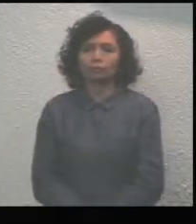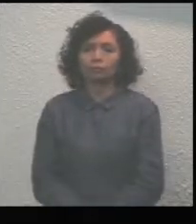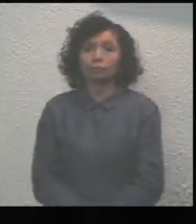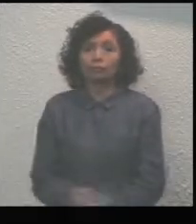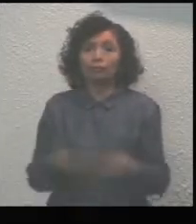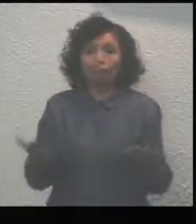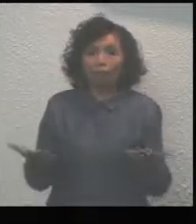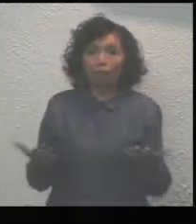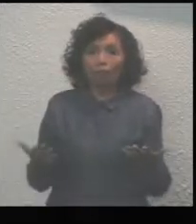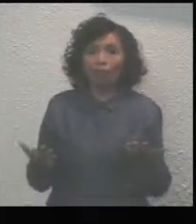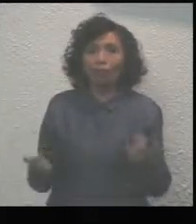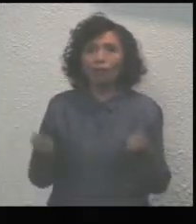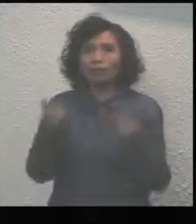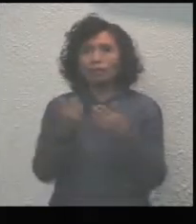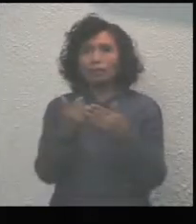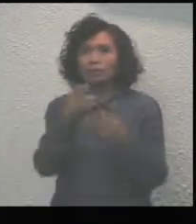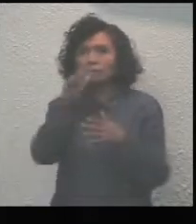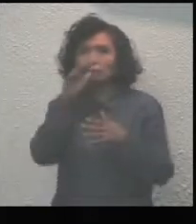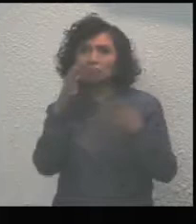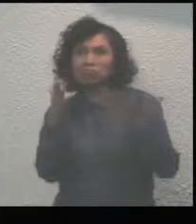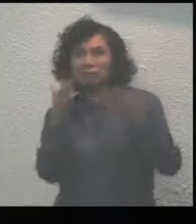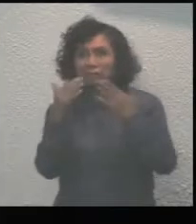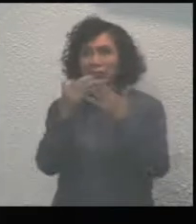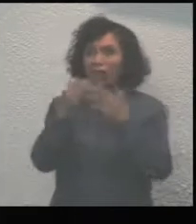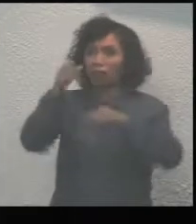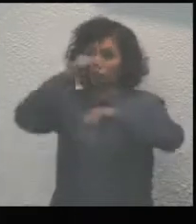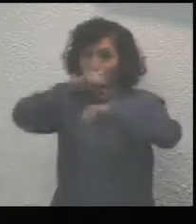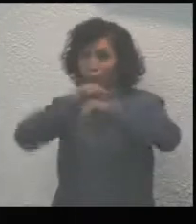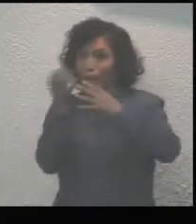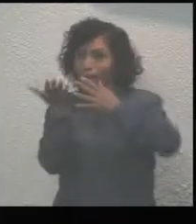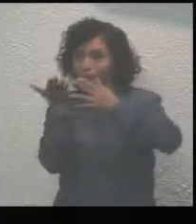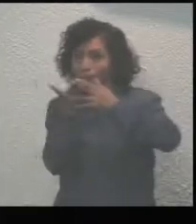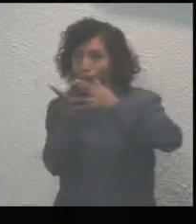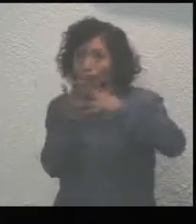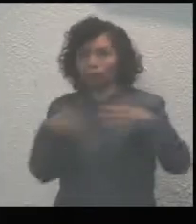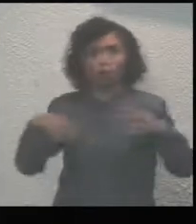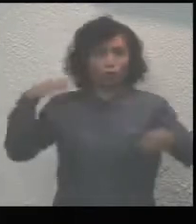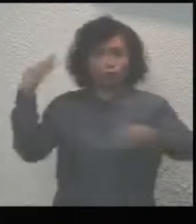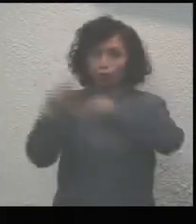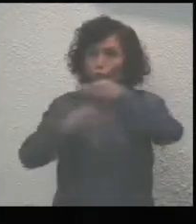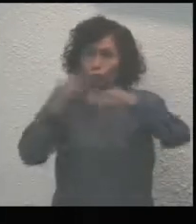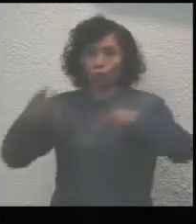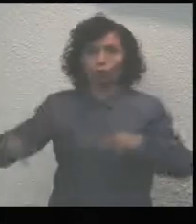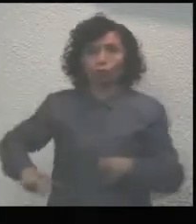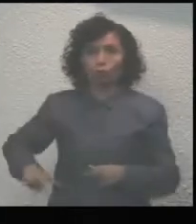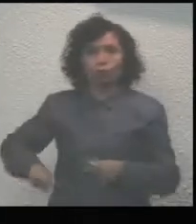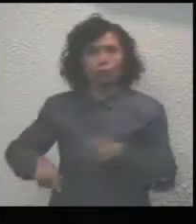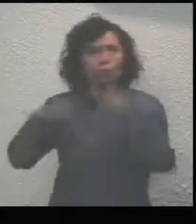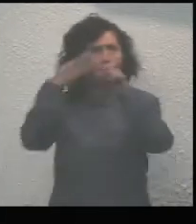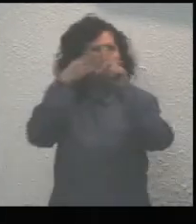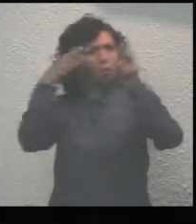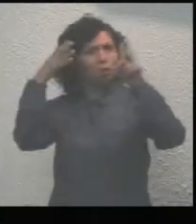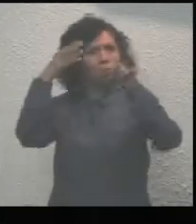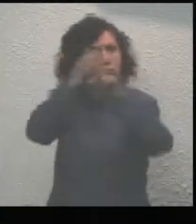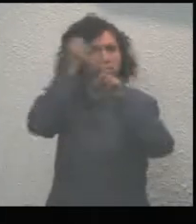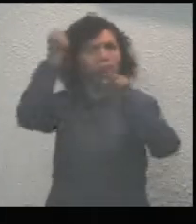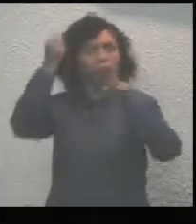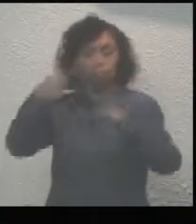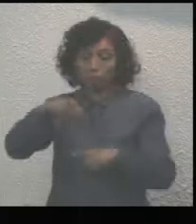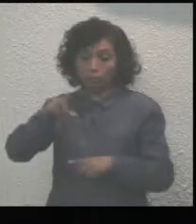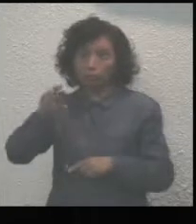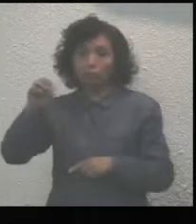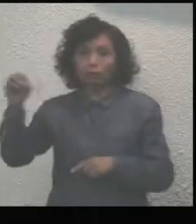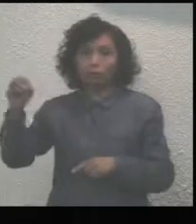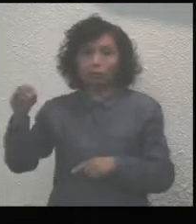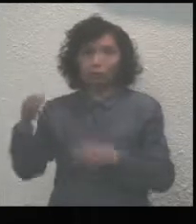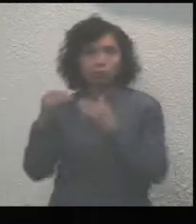En casi medio siglo, todas las administraciones, sin excepción, han tenido logros que han hecho de Quintana Roo